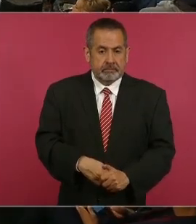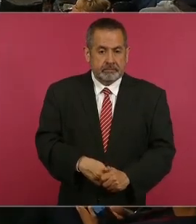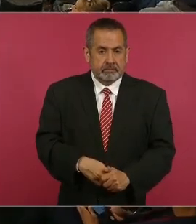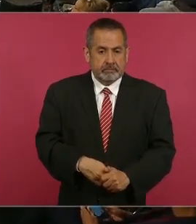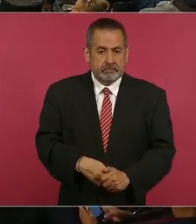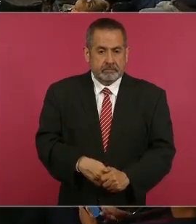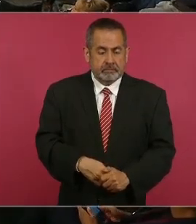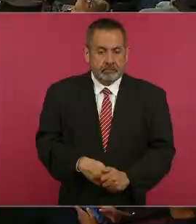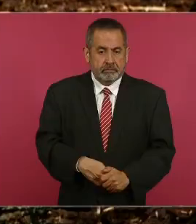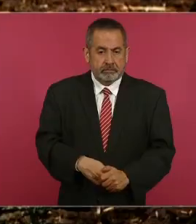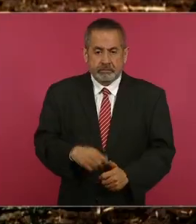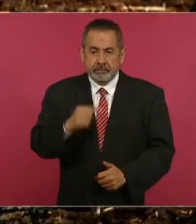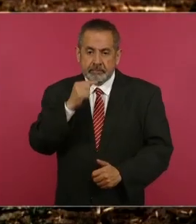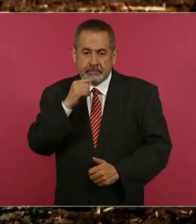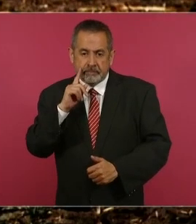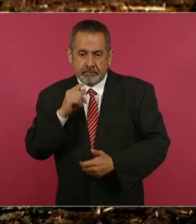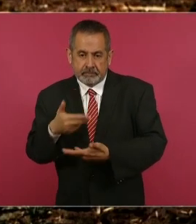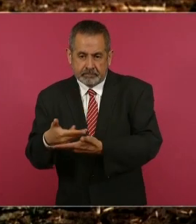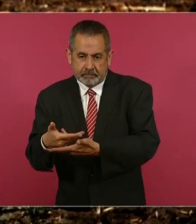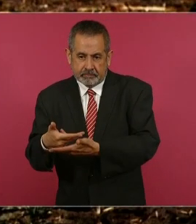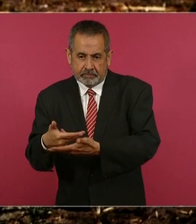ella está el buitre.